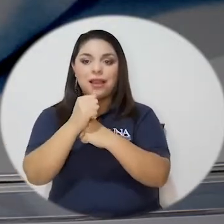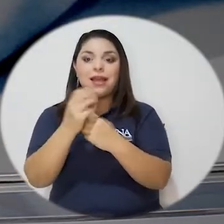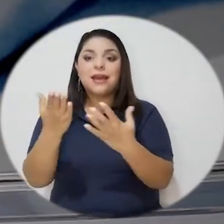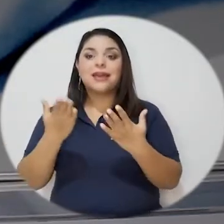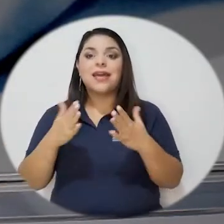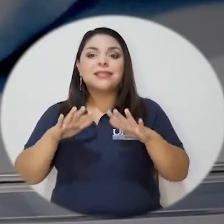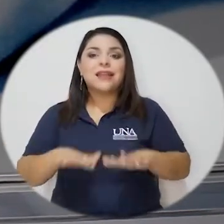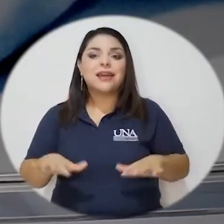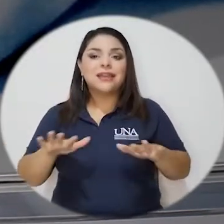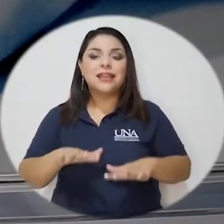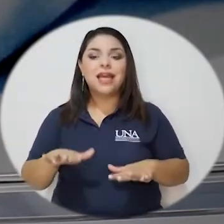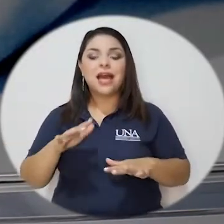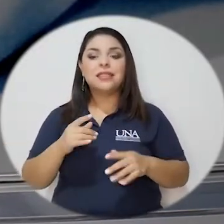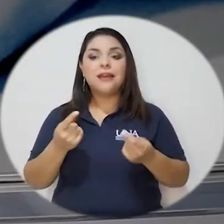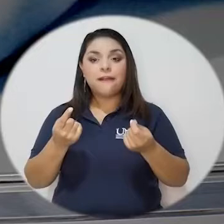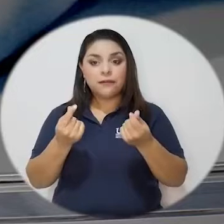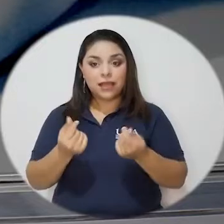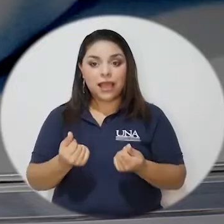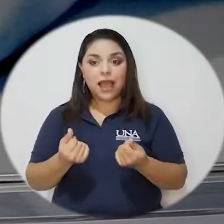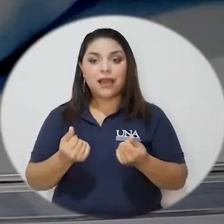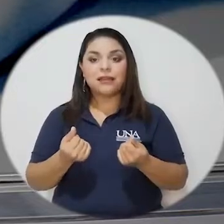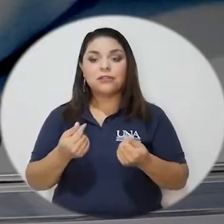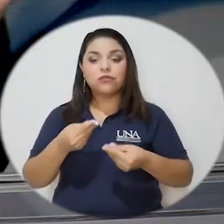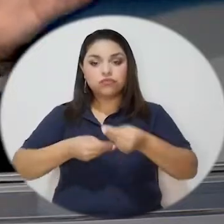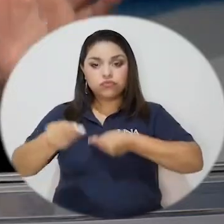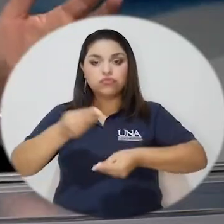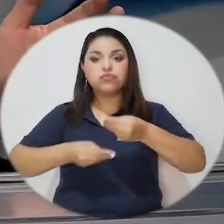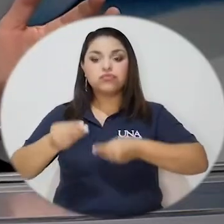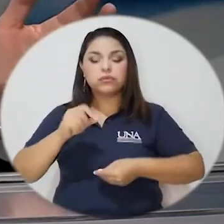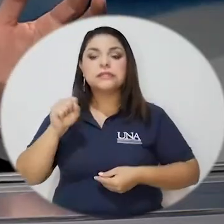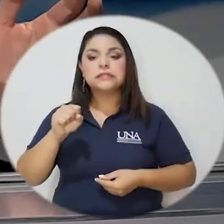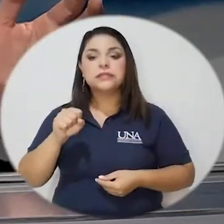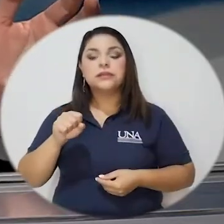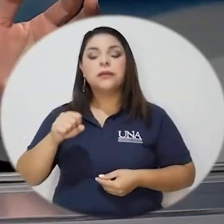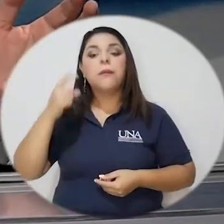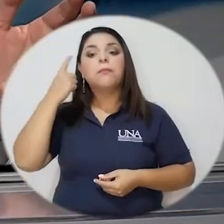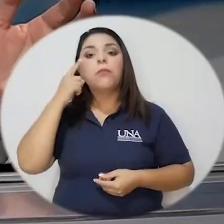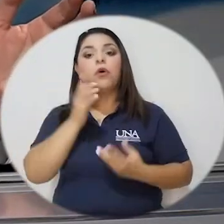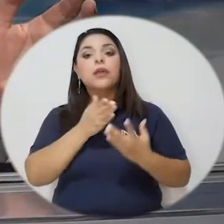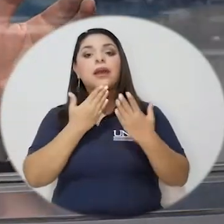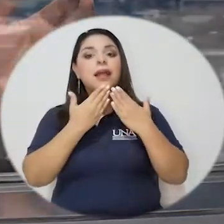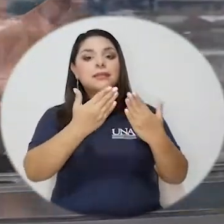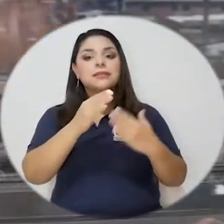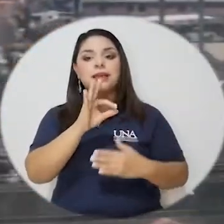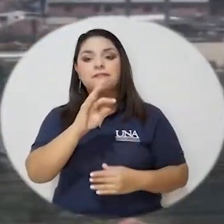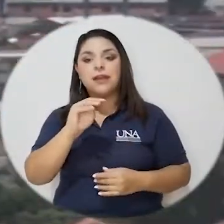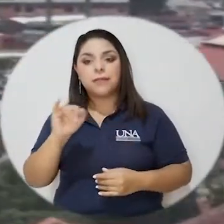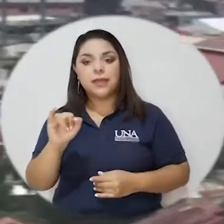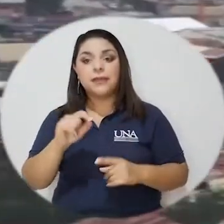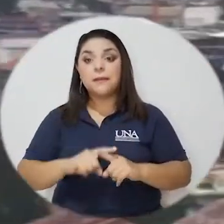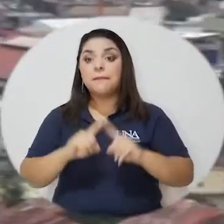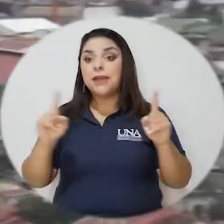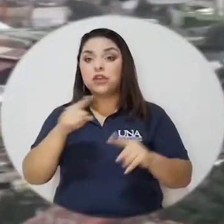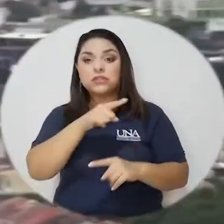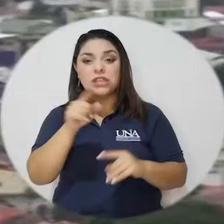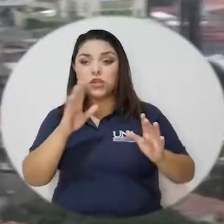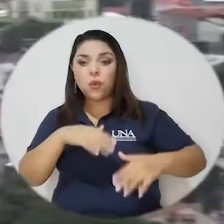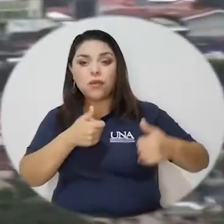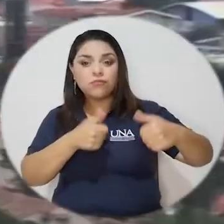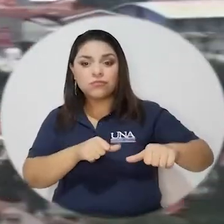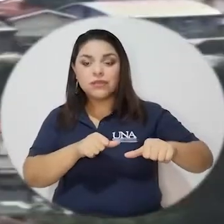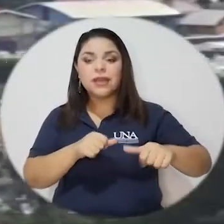estructural que le da tranquilidad de flujo de caja por una vía externa que se llama Fondo Monetario Internacional. Si eso no se le